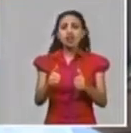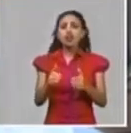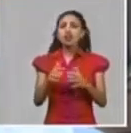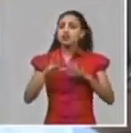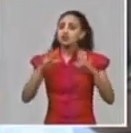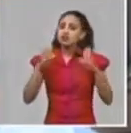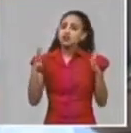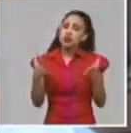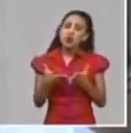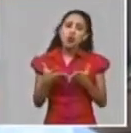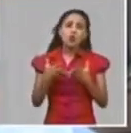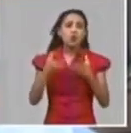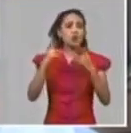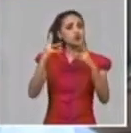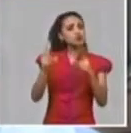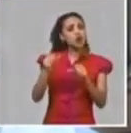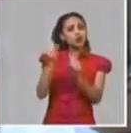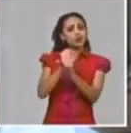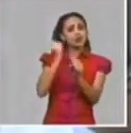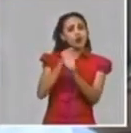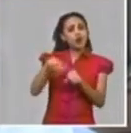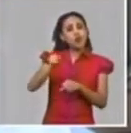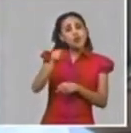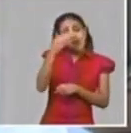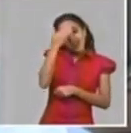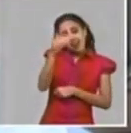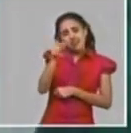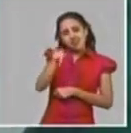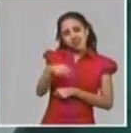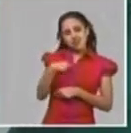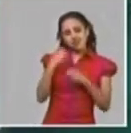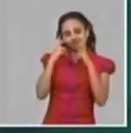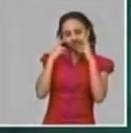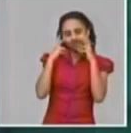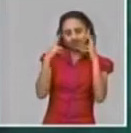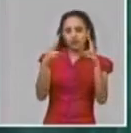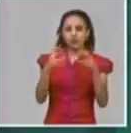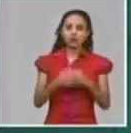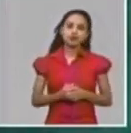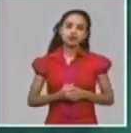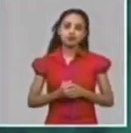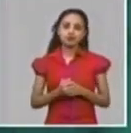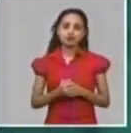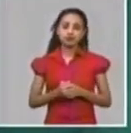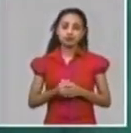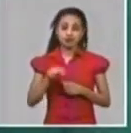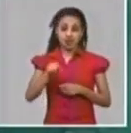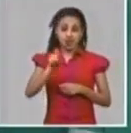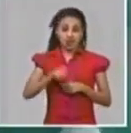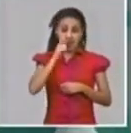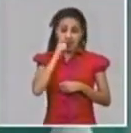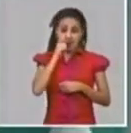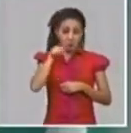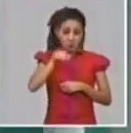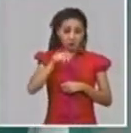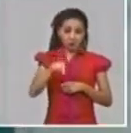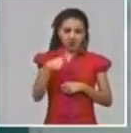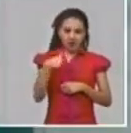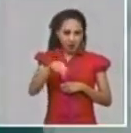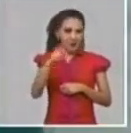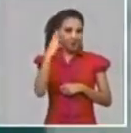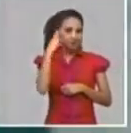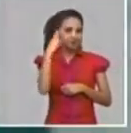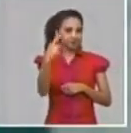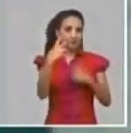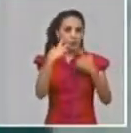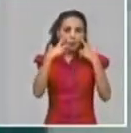complacido con el trabajo de ellos, que gracias a ellos estoy vivo hoy por hoy. Ahora solo Eldis se recordará lo que estas imágenes